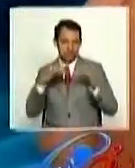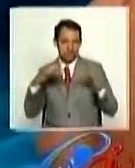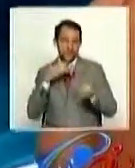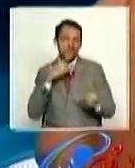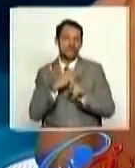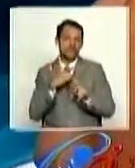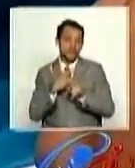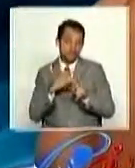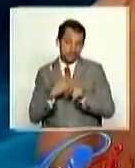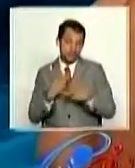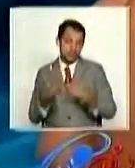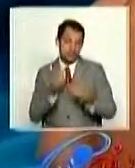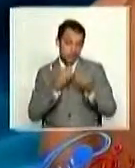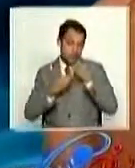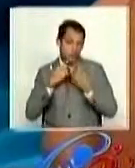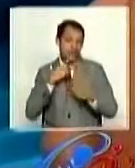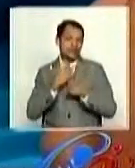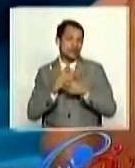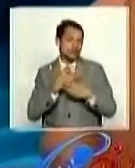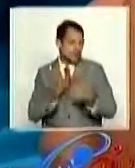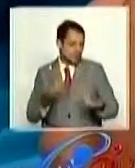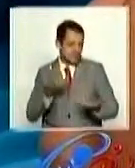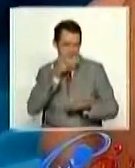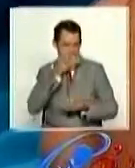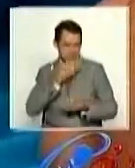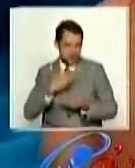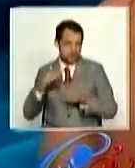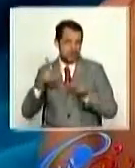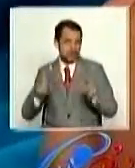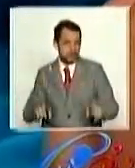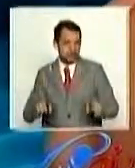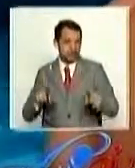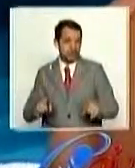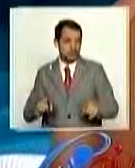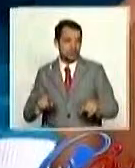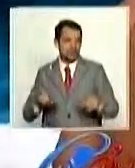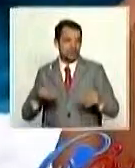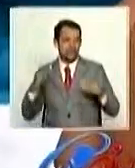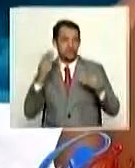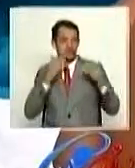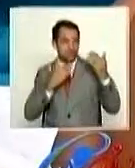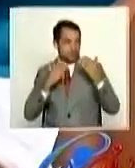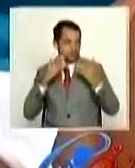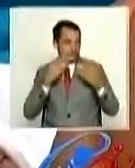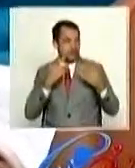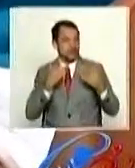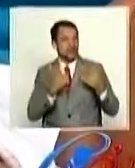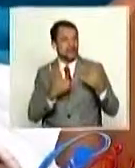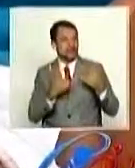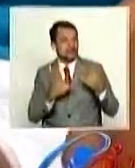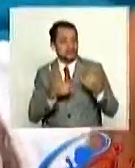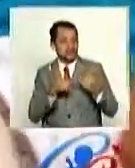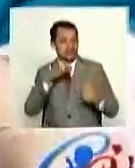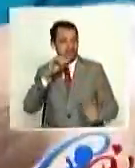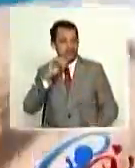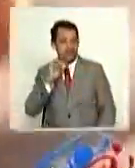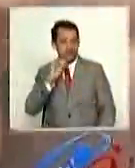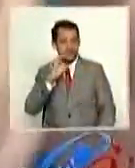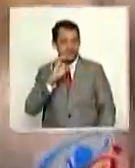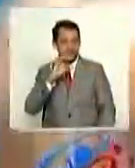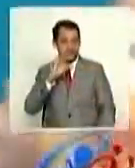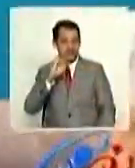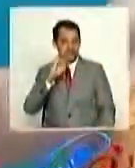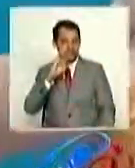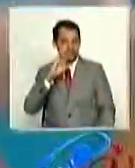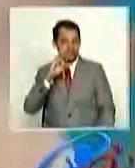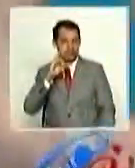encontramos nosotros mucho con los pacientes son las famosas parciales acrílicas, que son simplemente sin metal, pero